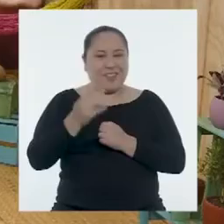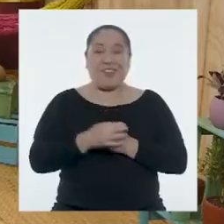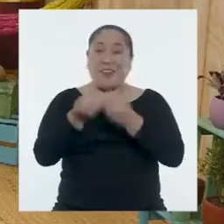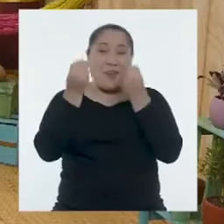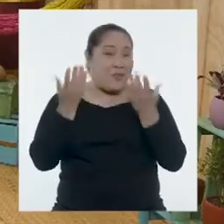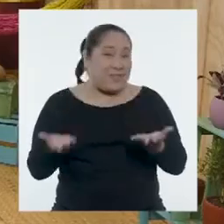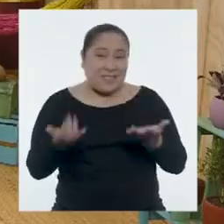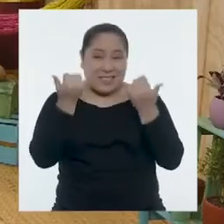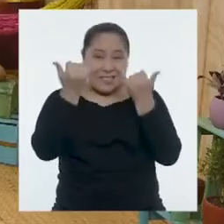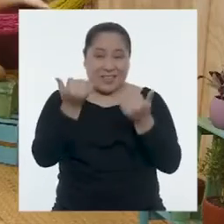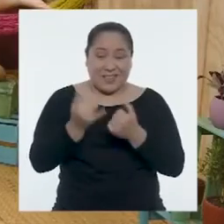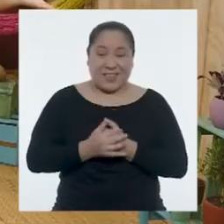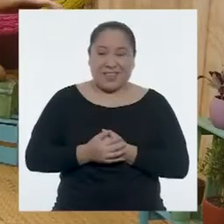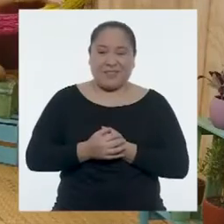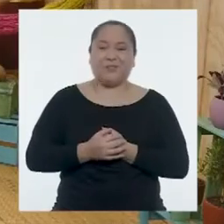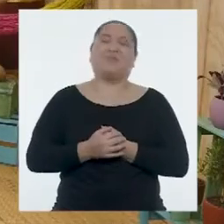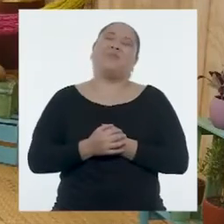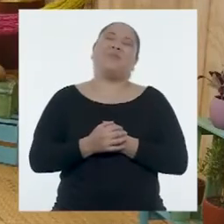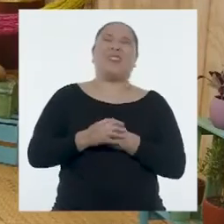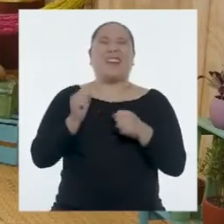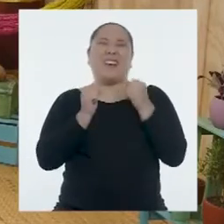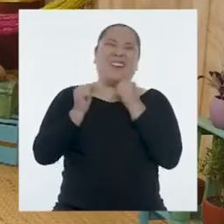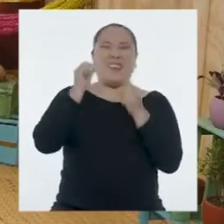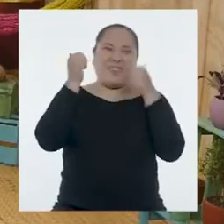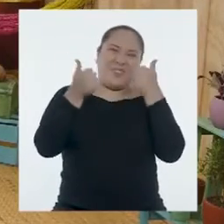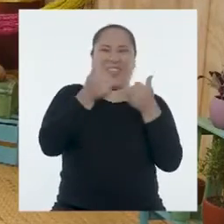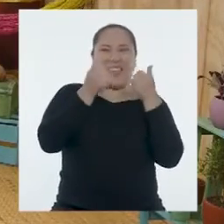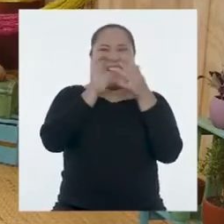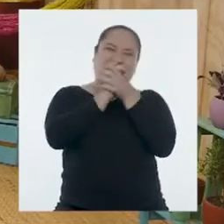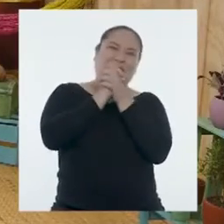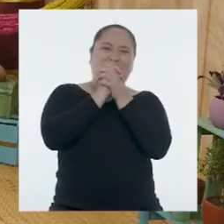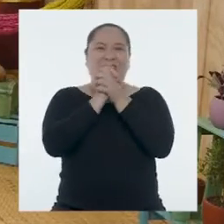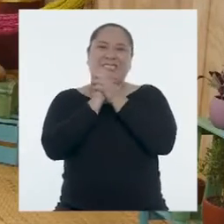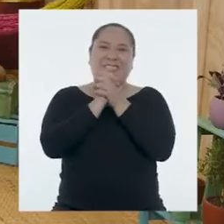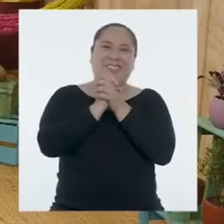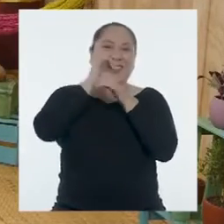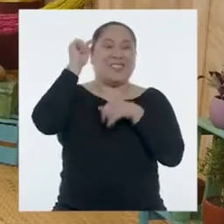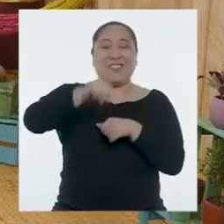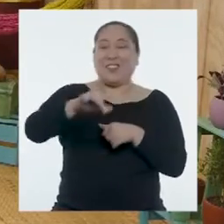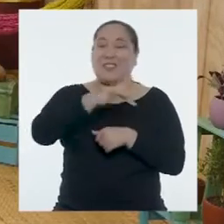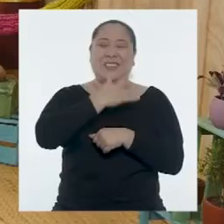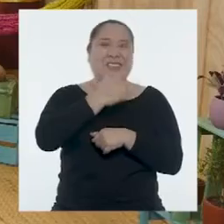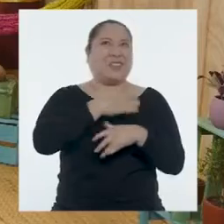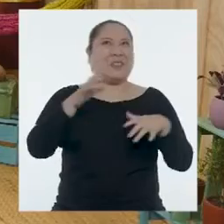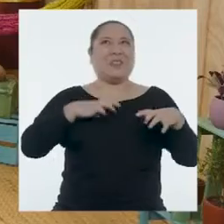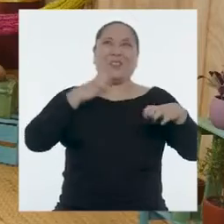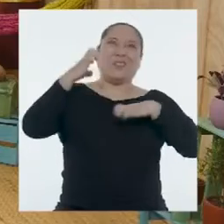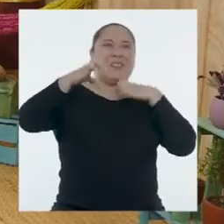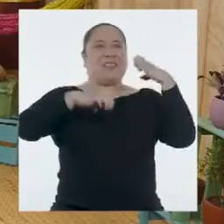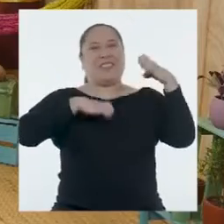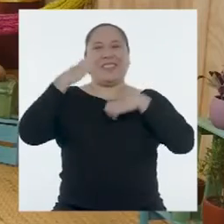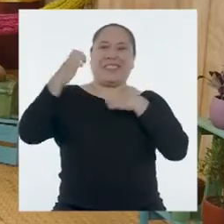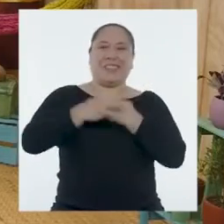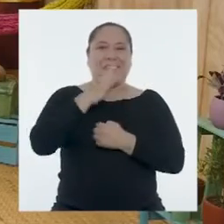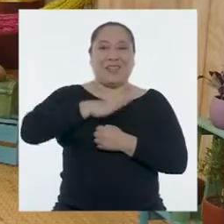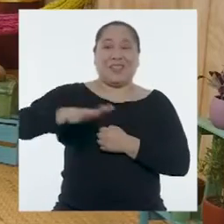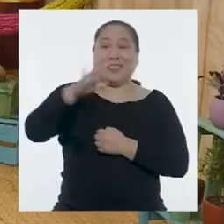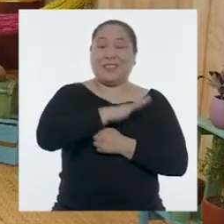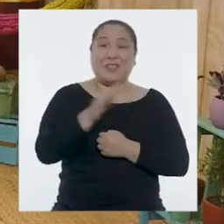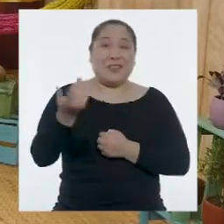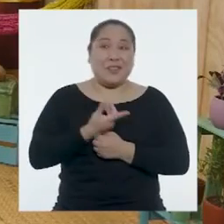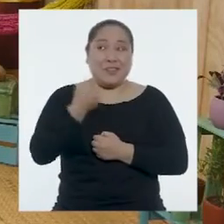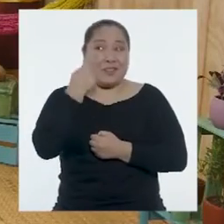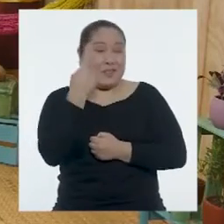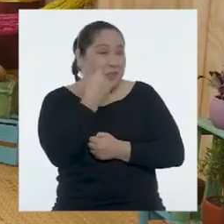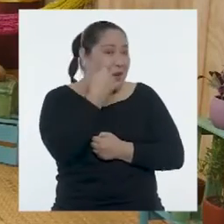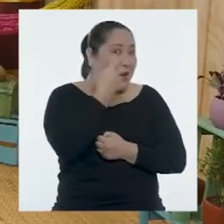¡Coco! ¿Cómo estás hoy día? Ay, muy bien, amigas y amigos. Estoy muy entusiasmado con todo lo